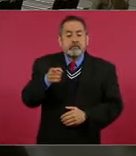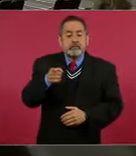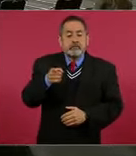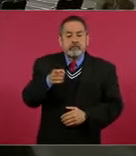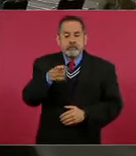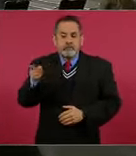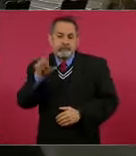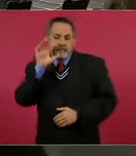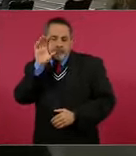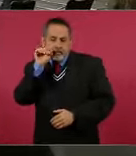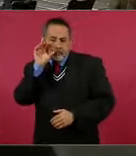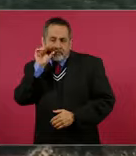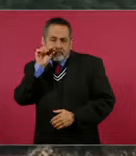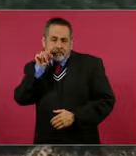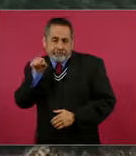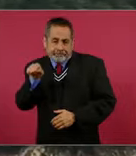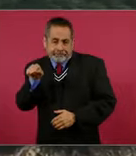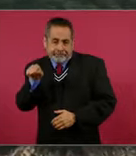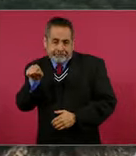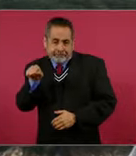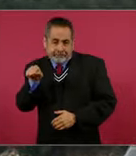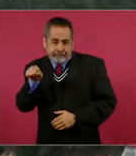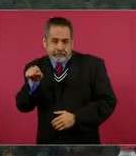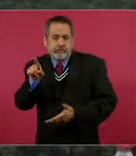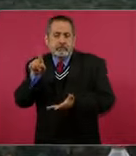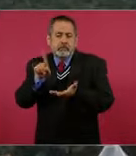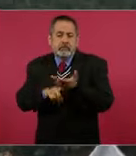el naranja, es de